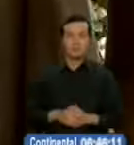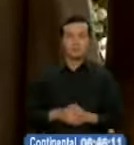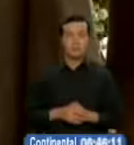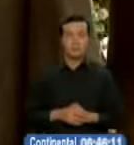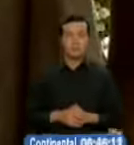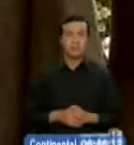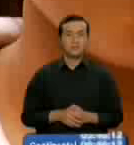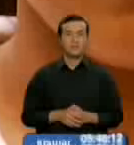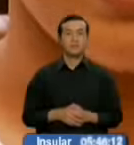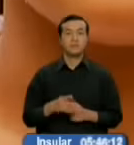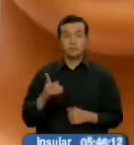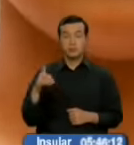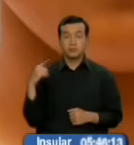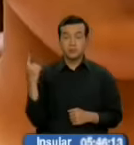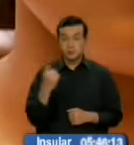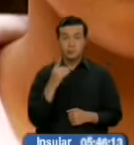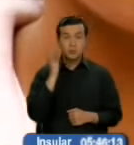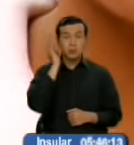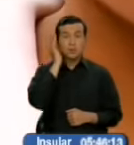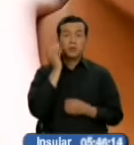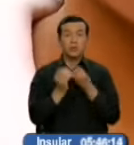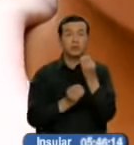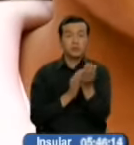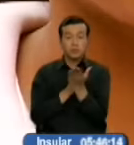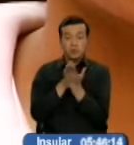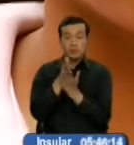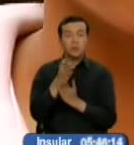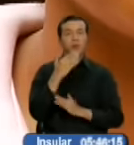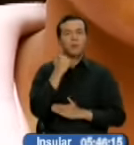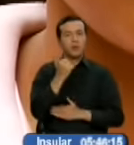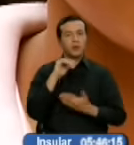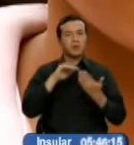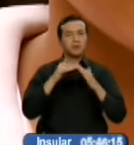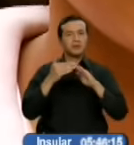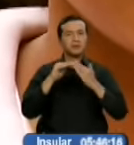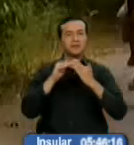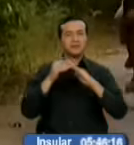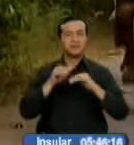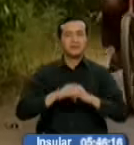mujeres vamos haciendo un camino mejor para nuestra comunidad.